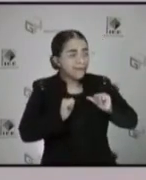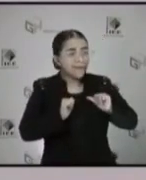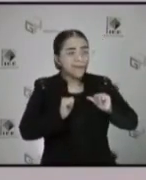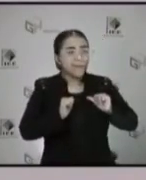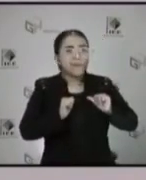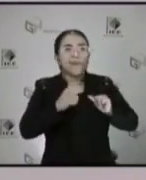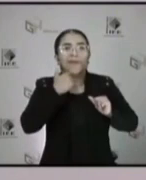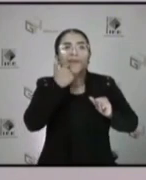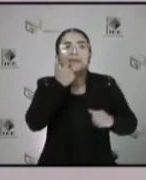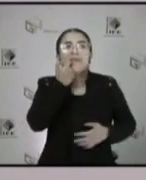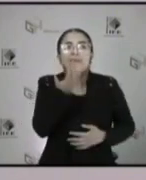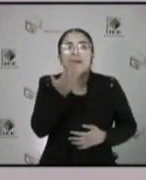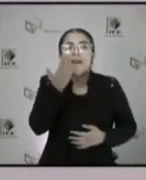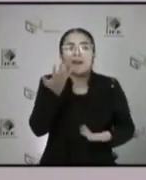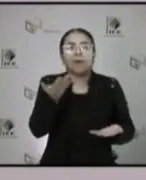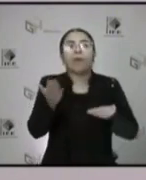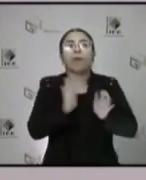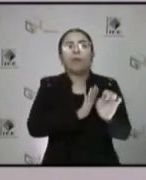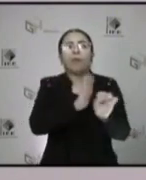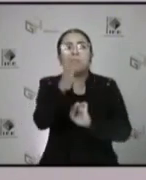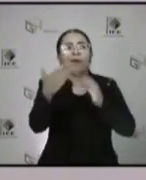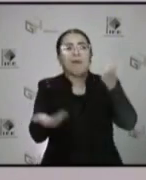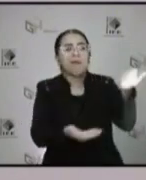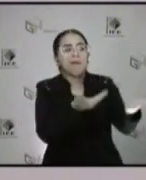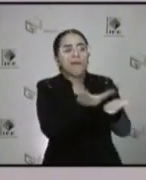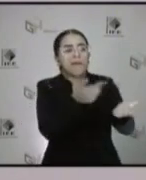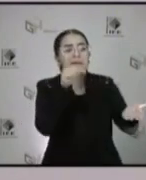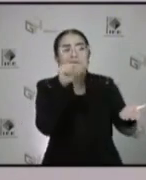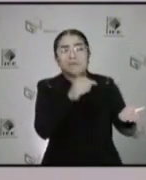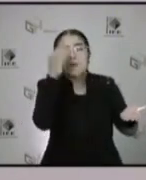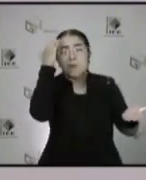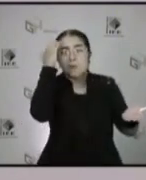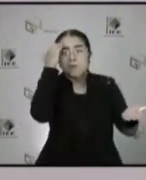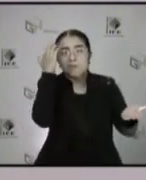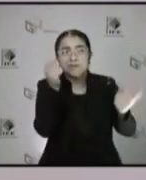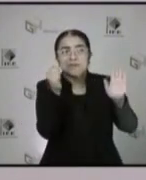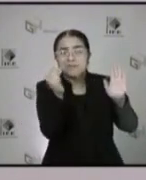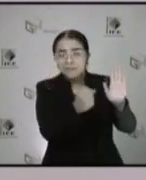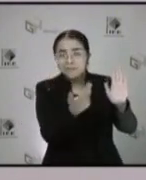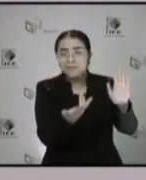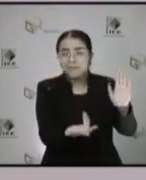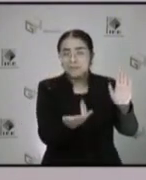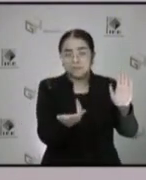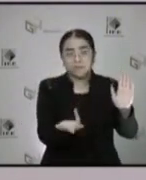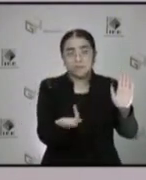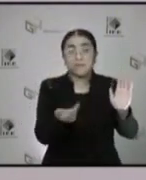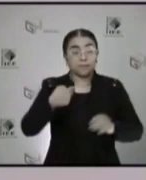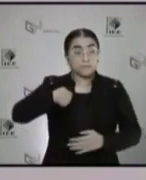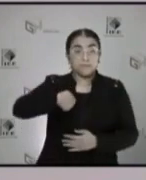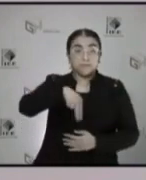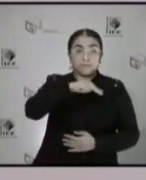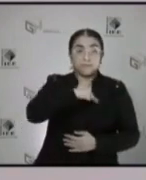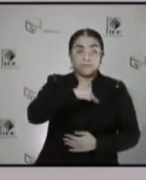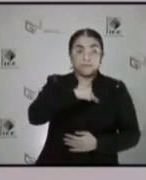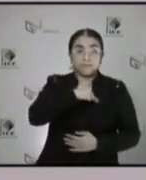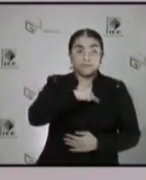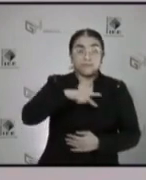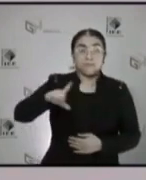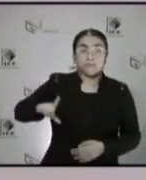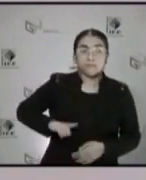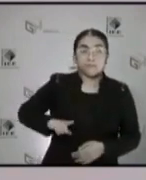saber cuáles son nuestras propuestas. Por eso es que quiero decir que nosotros, en nuestro